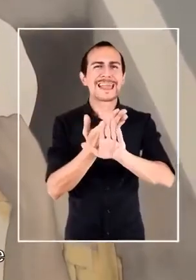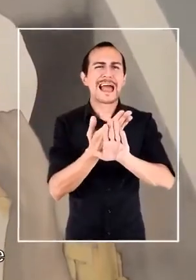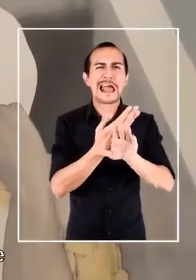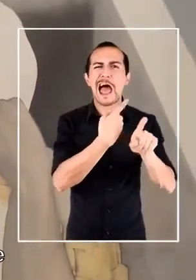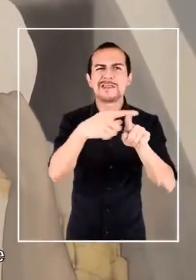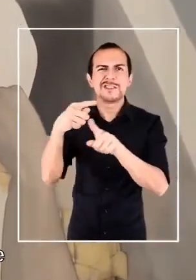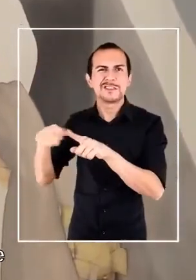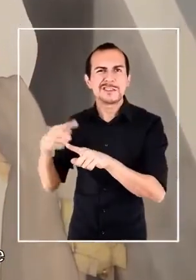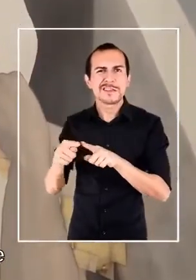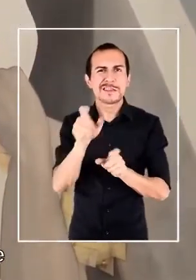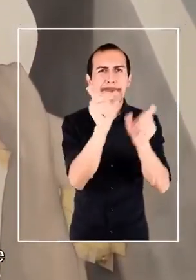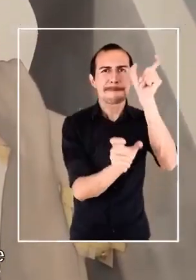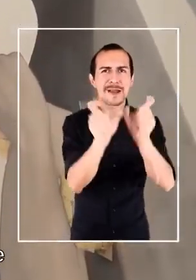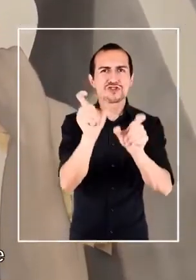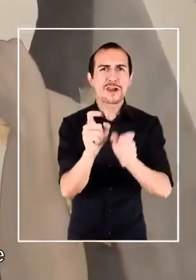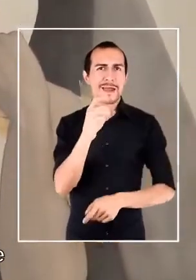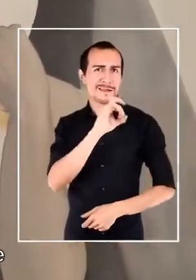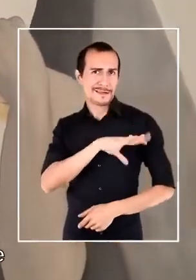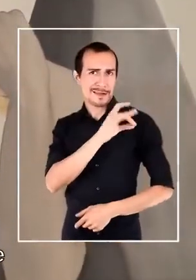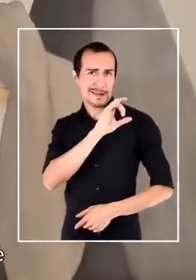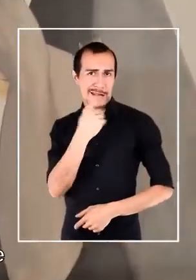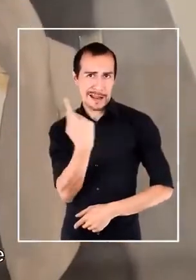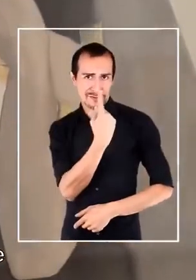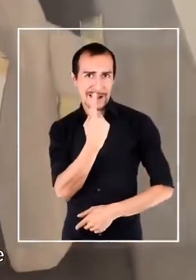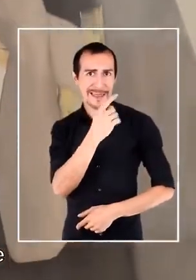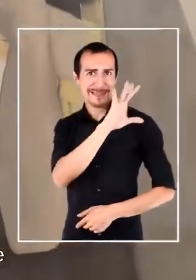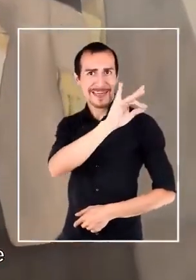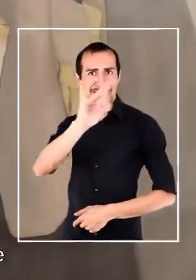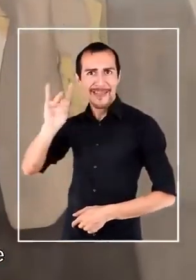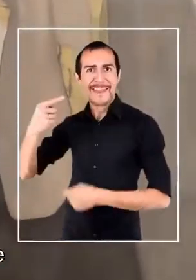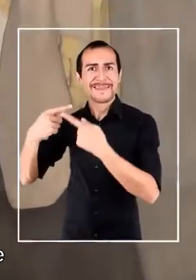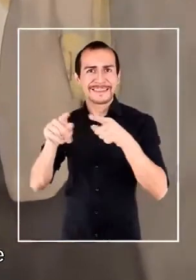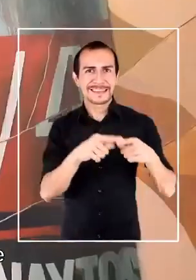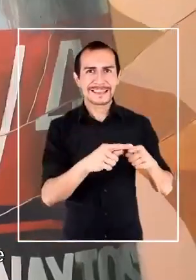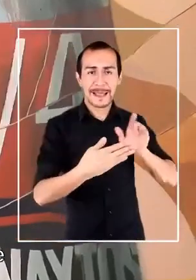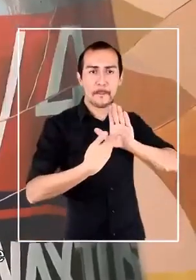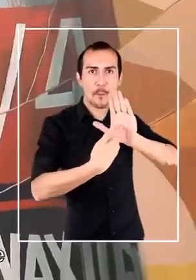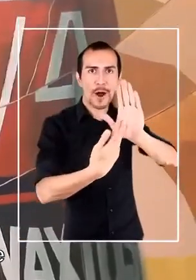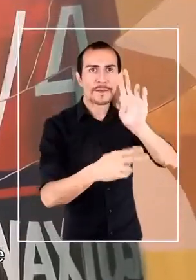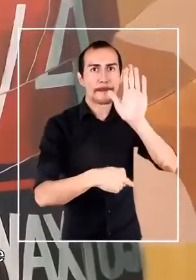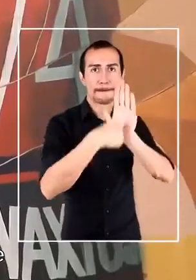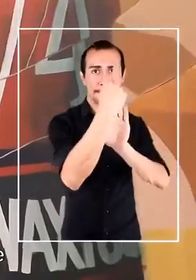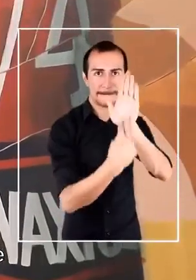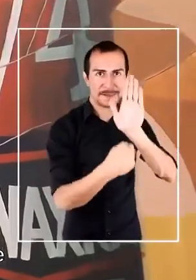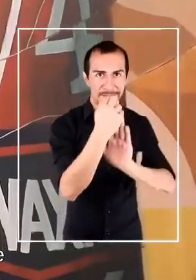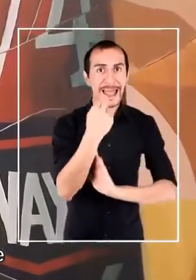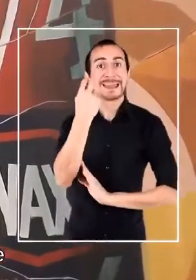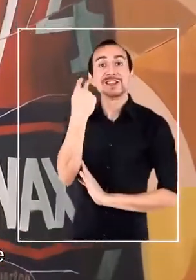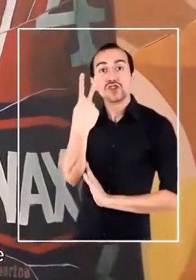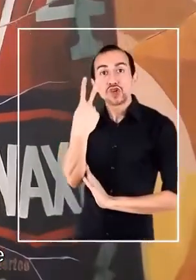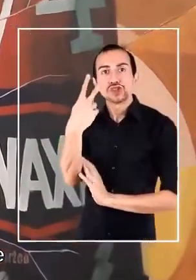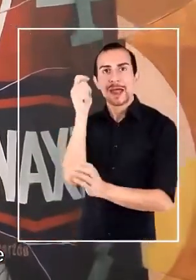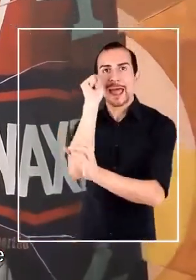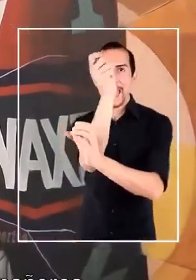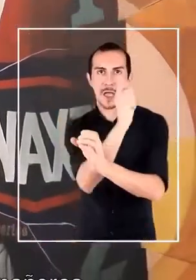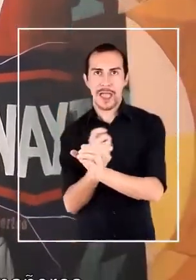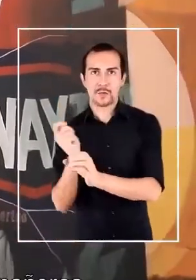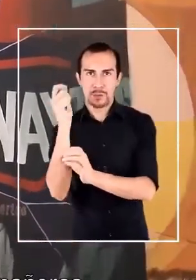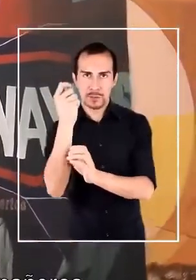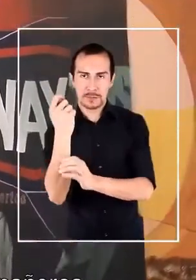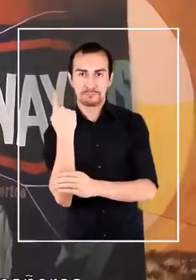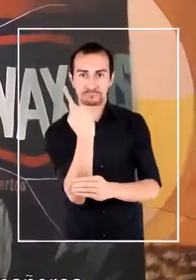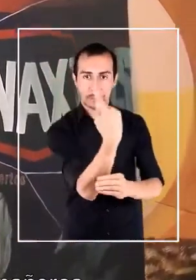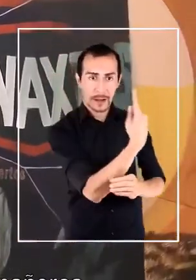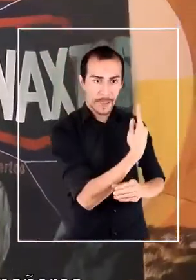distintas generaciones de artistas nacionales y que la conforman pinturas y dos esculturas.